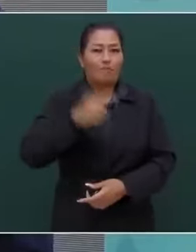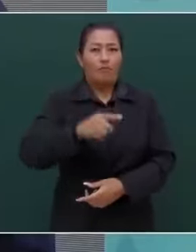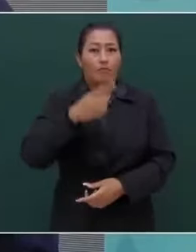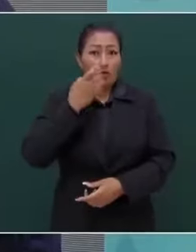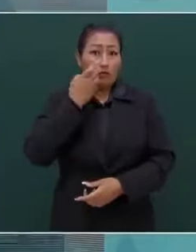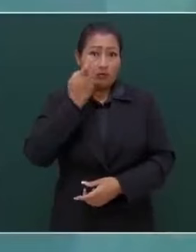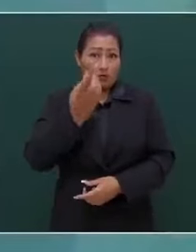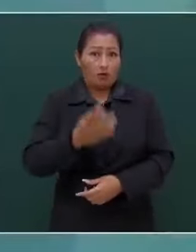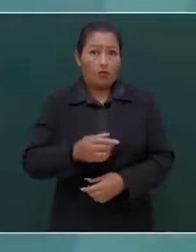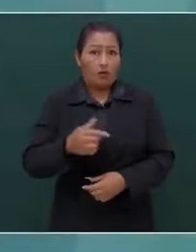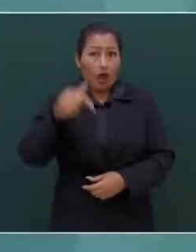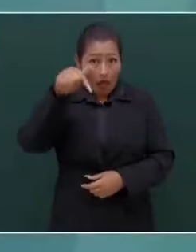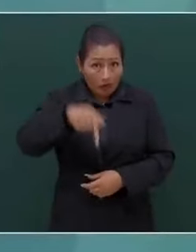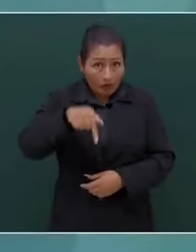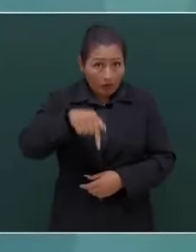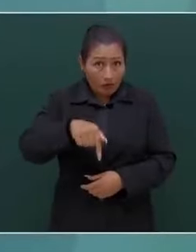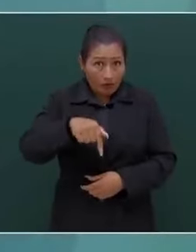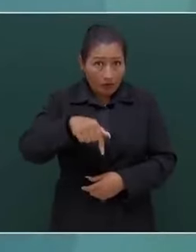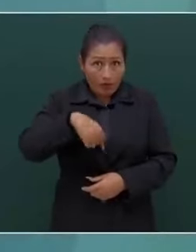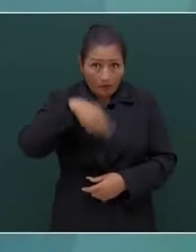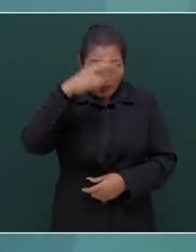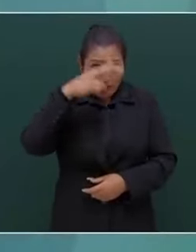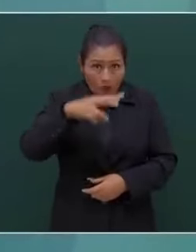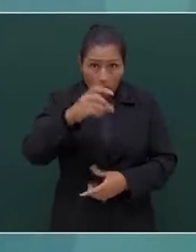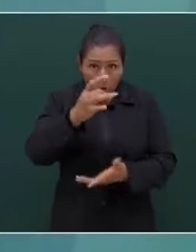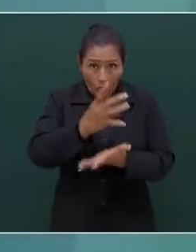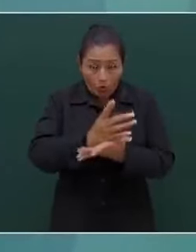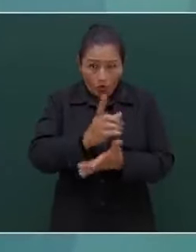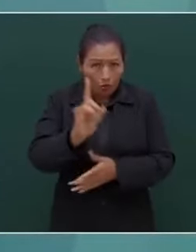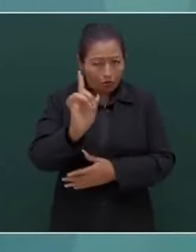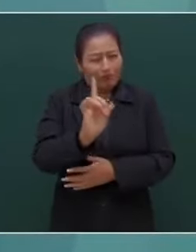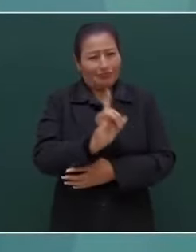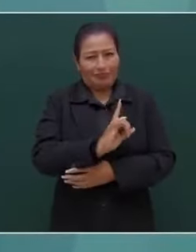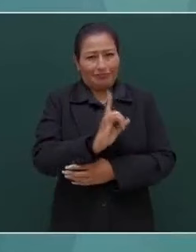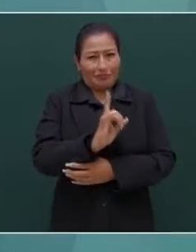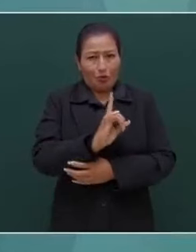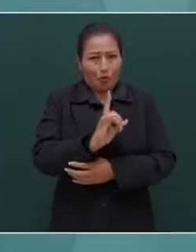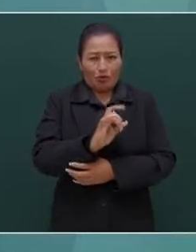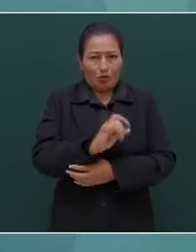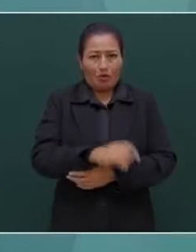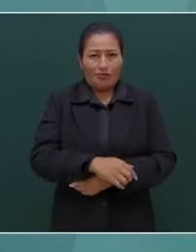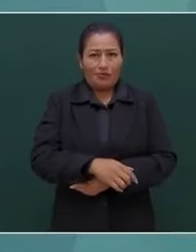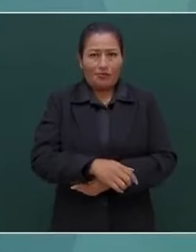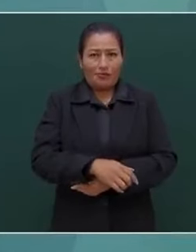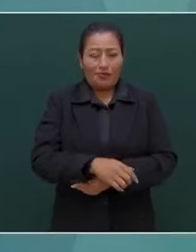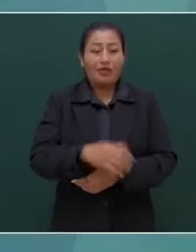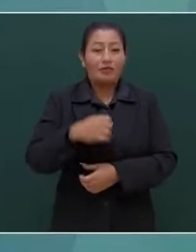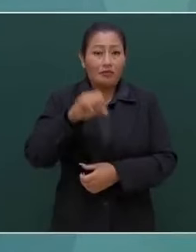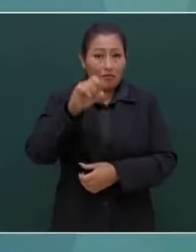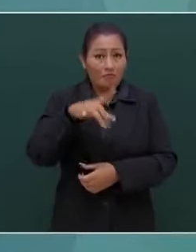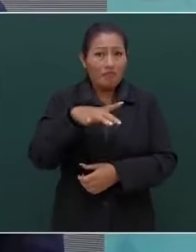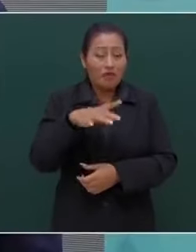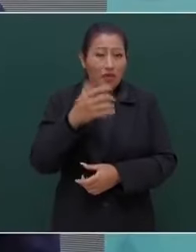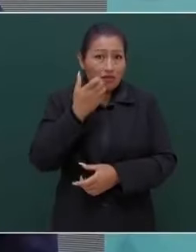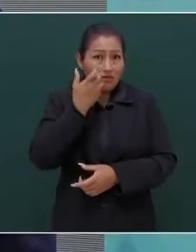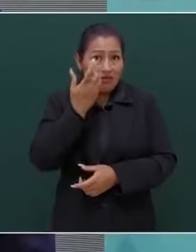Y no sólo aquí se fabrican